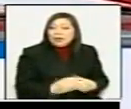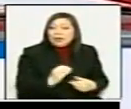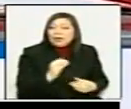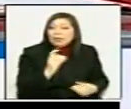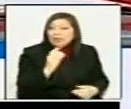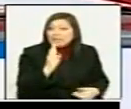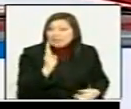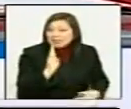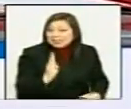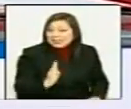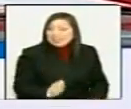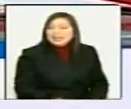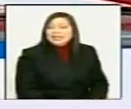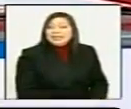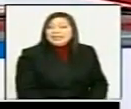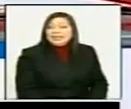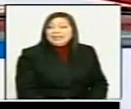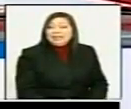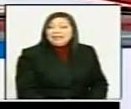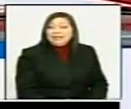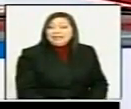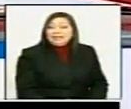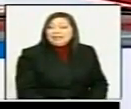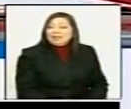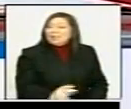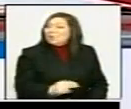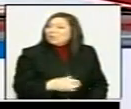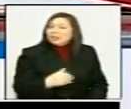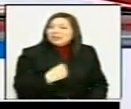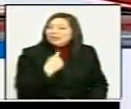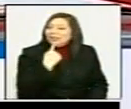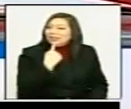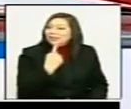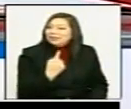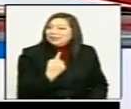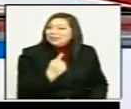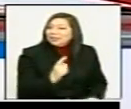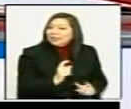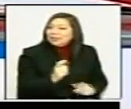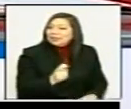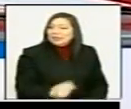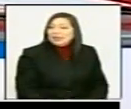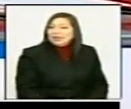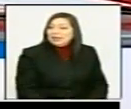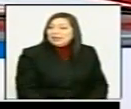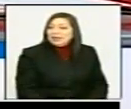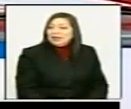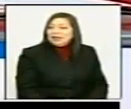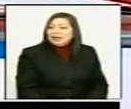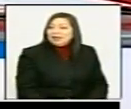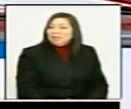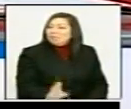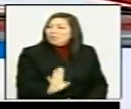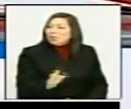Odebrecht. No puede el señor Villanueva orientar en la